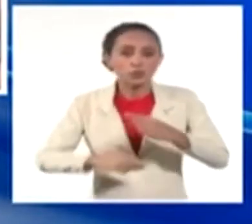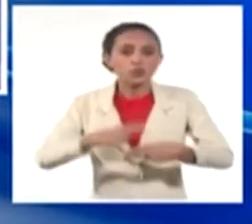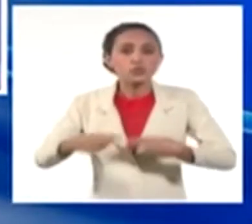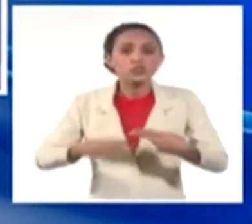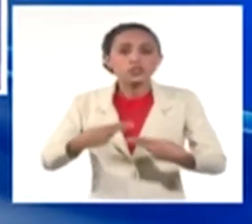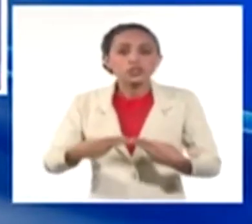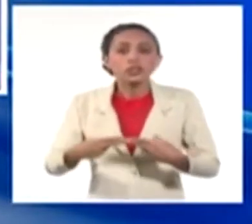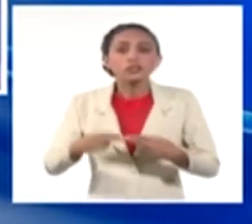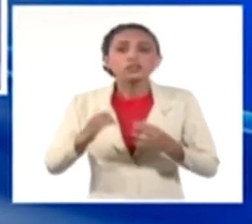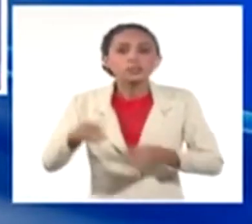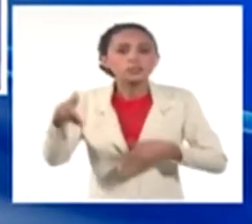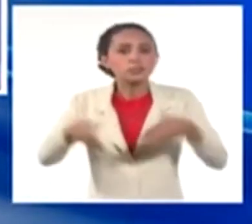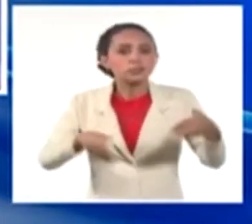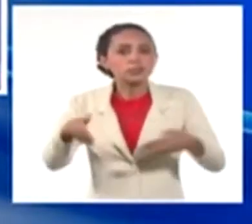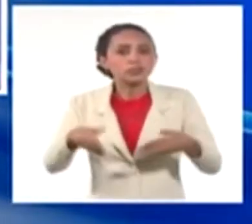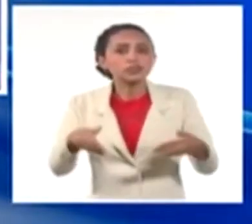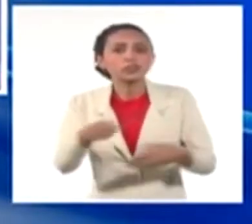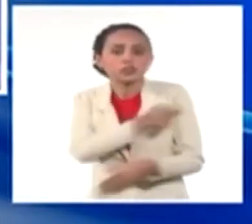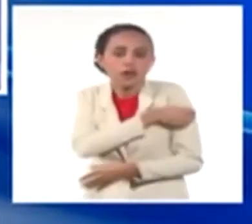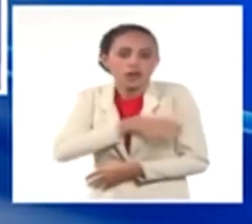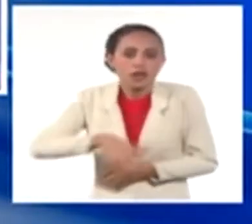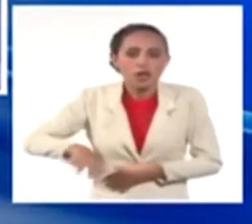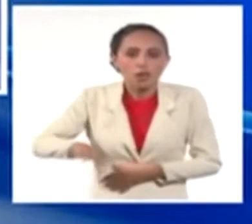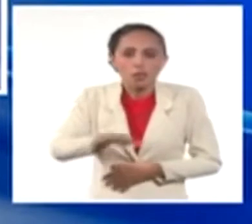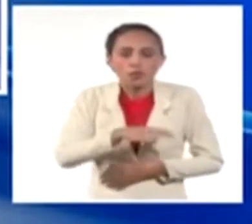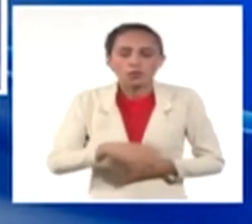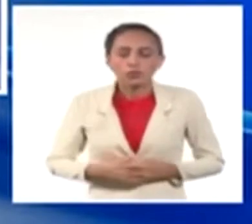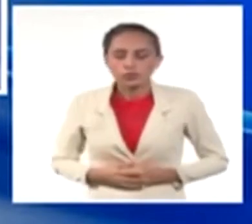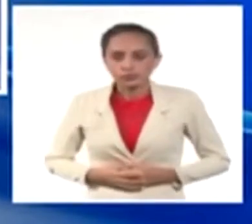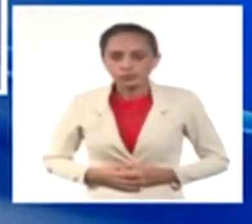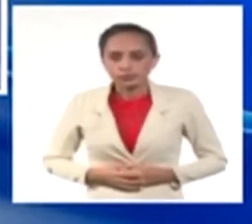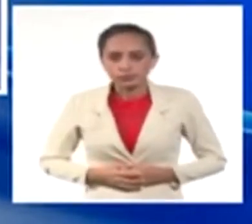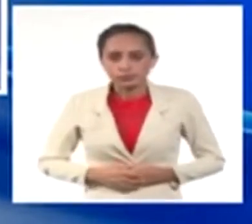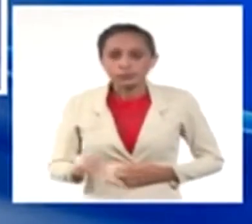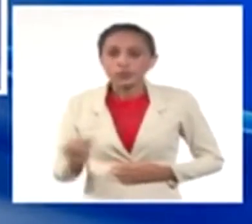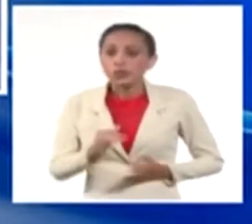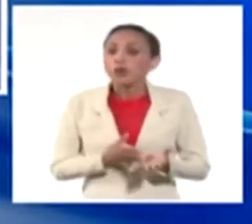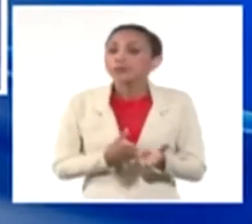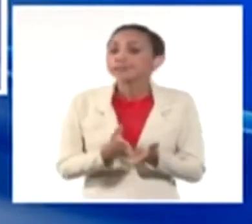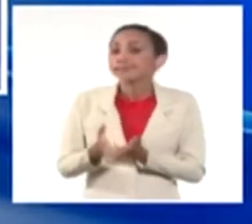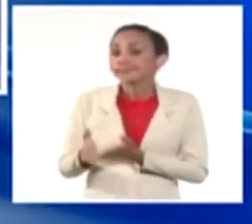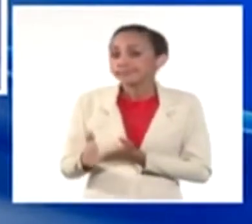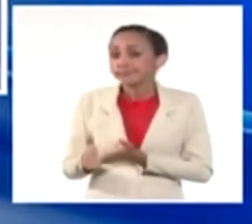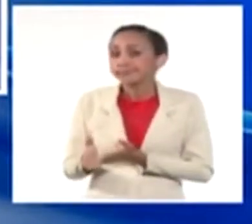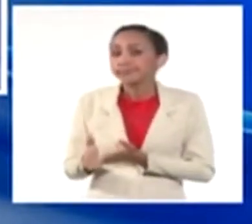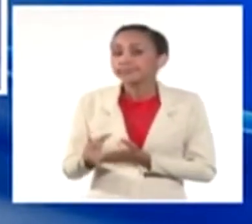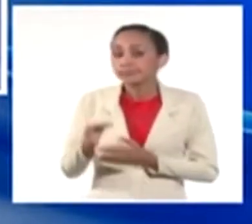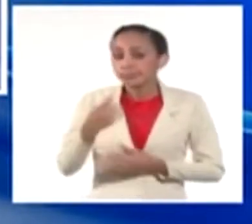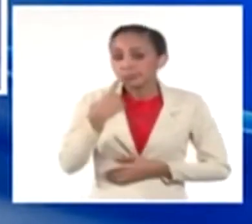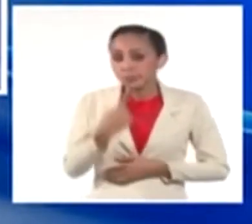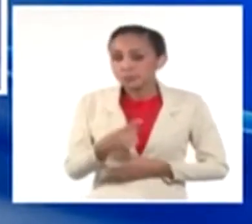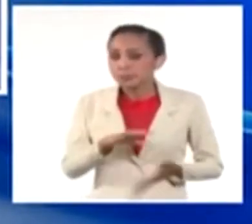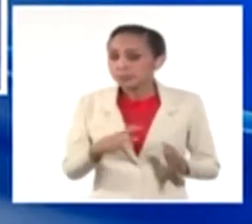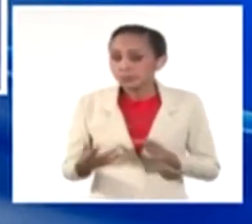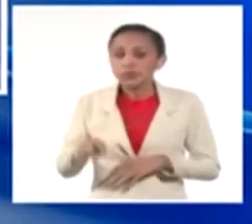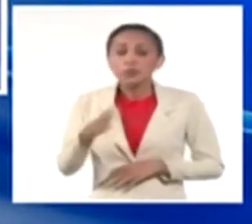la activa participación del pueblo. Se le dará continuidad en cuantías similares a este año al programa